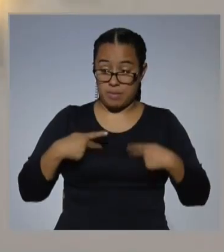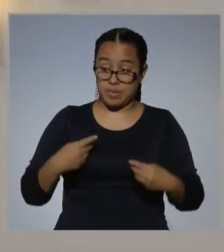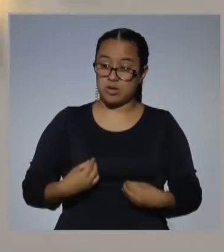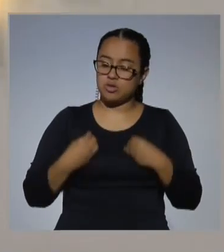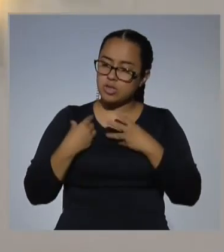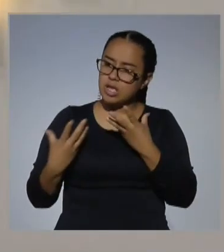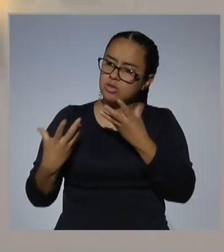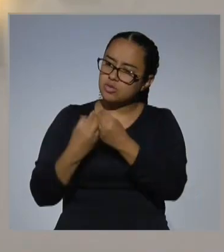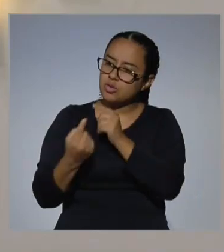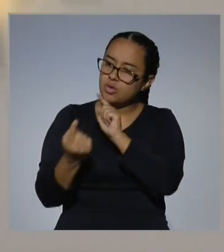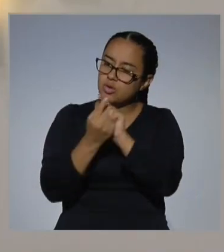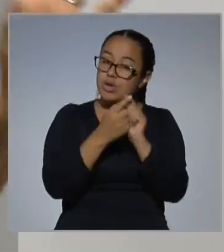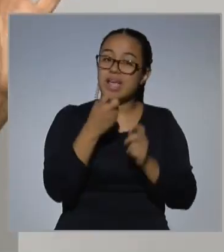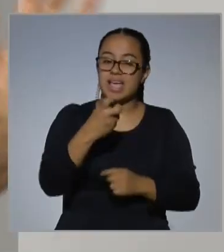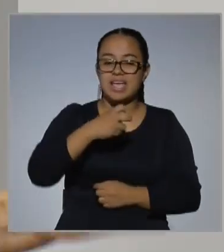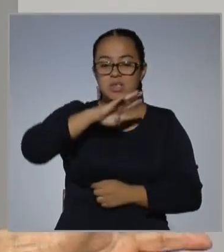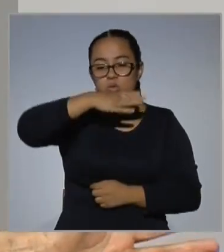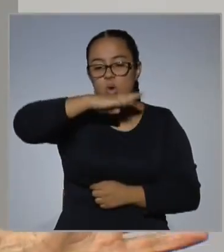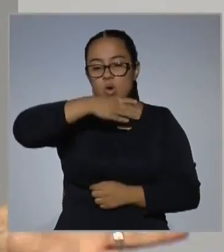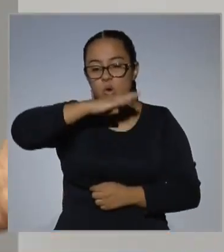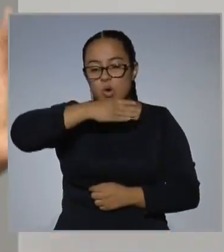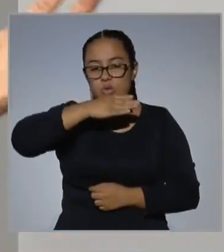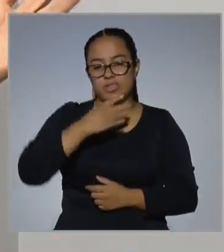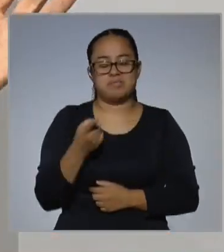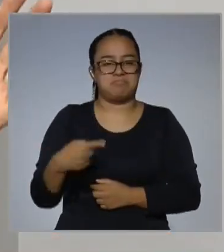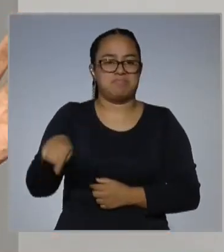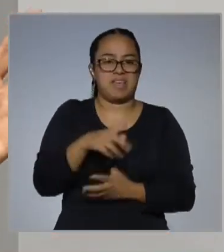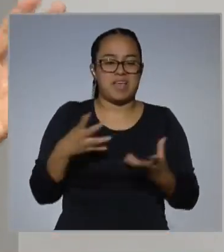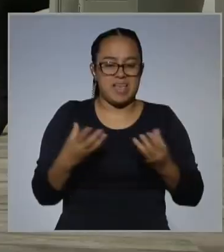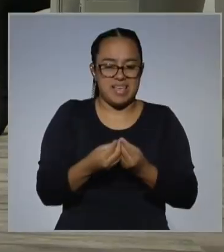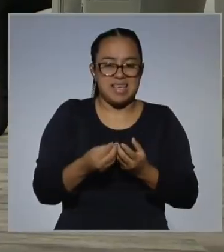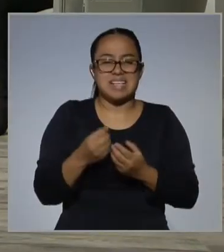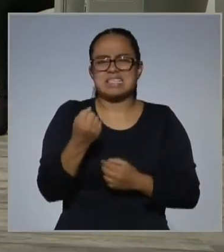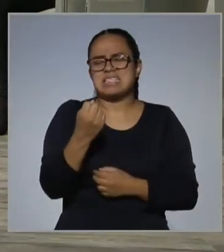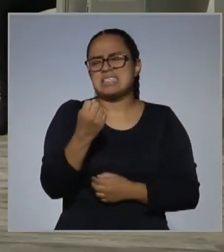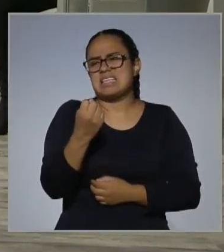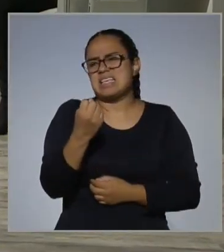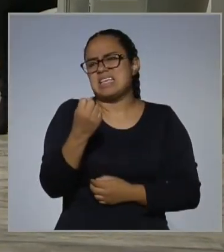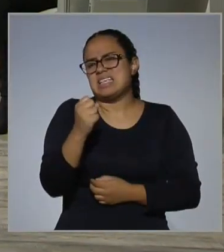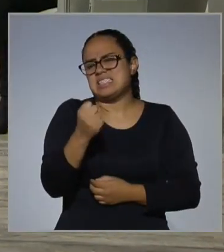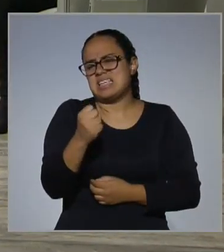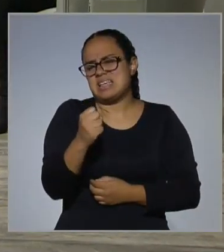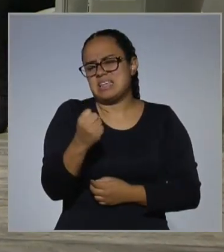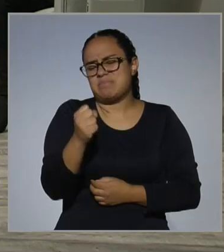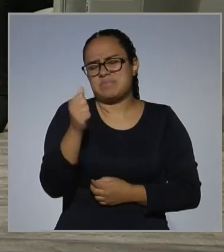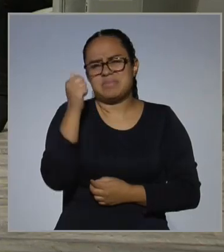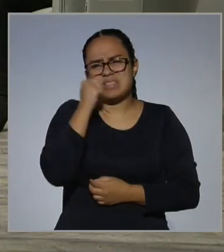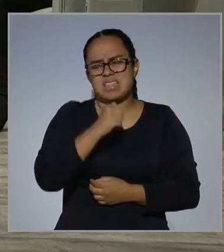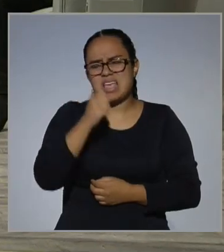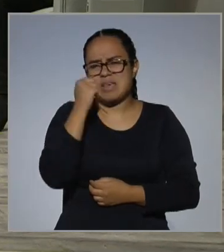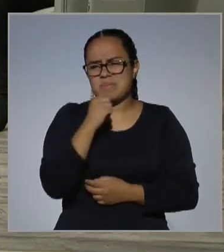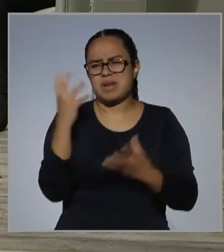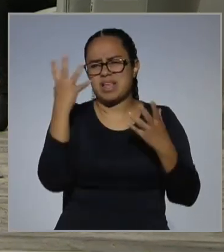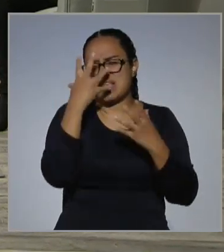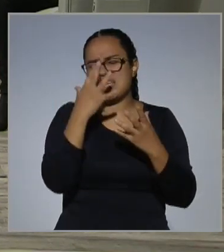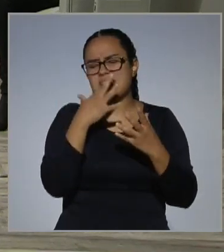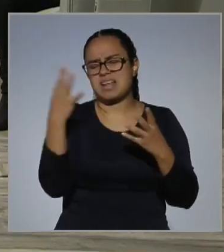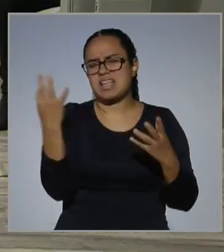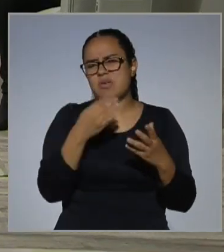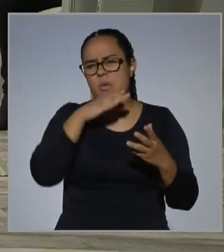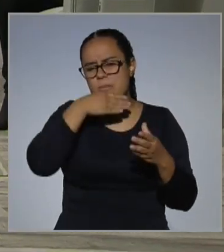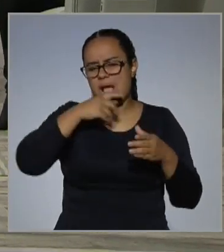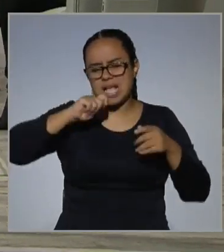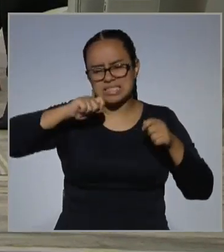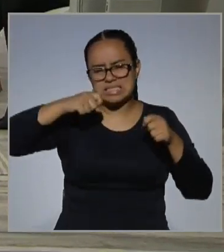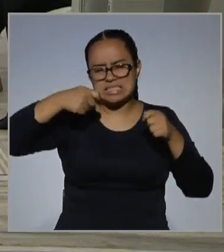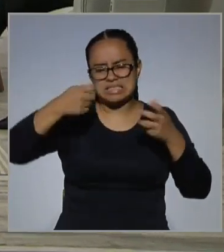primer momento las elotadas. ¿Quién no ha comido elotes, no? En septiembre, deliciosas las elotadas, pero ahora le corresponde a